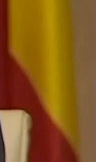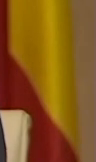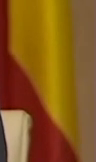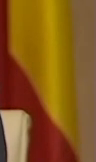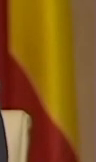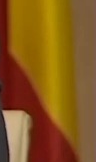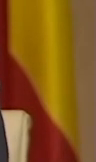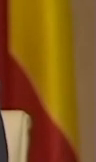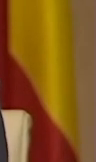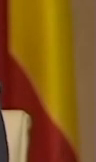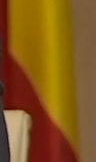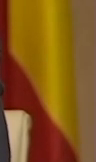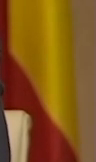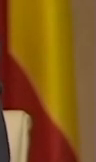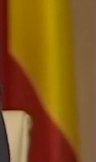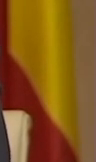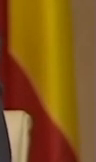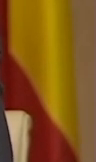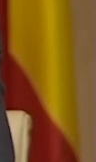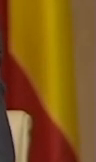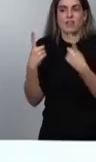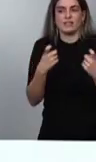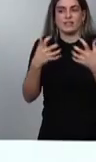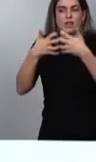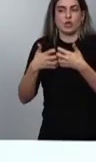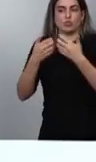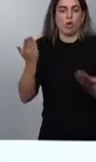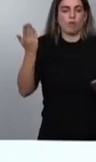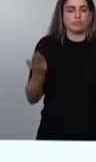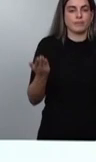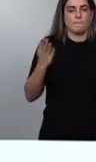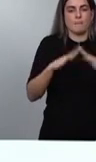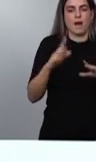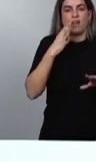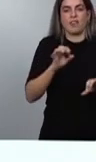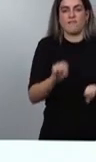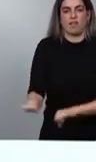son las fuentes, tomar decisiones a sabiendas que no puede, en el momento que tiene